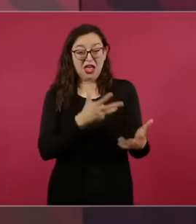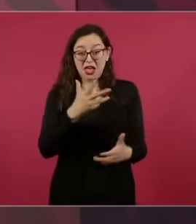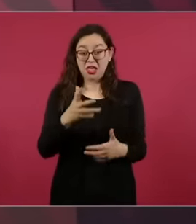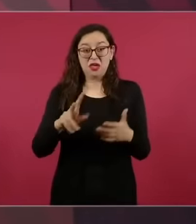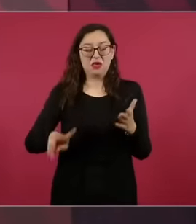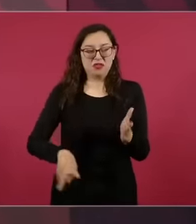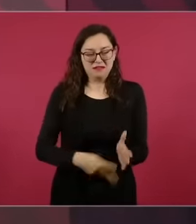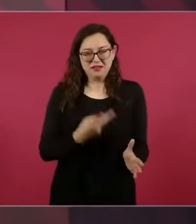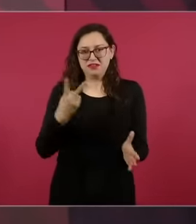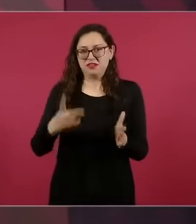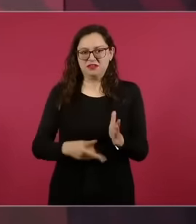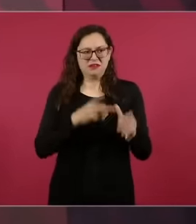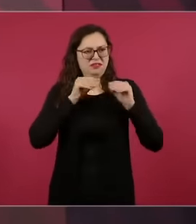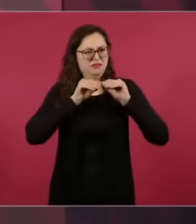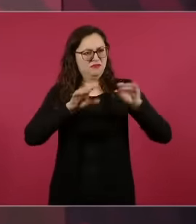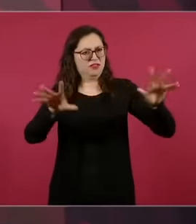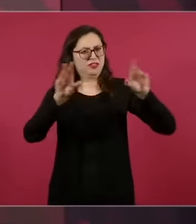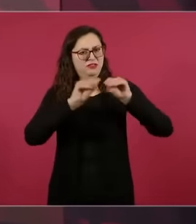volvían.